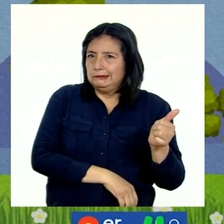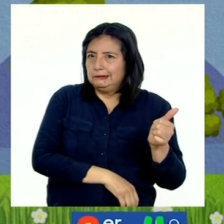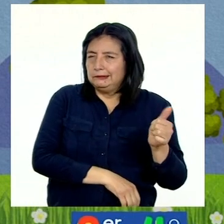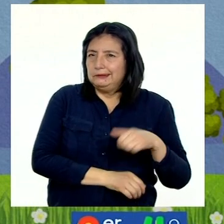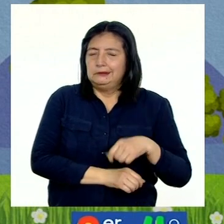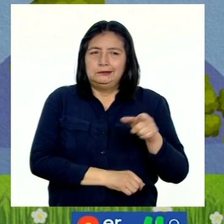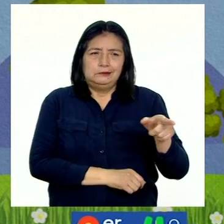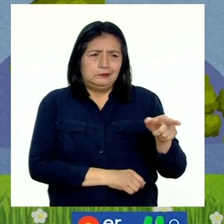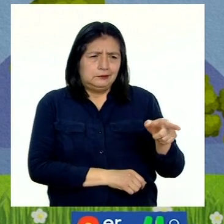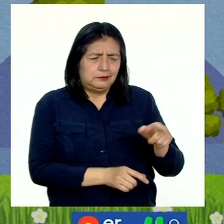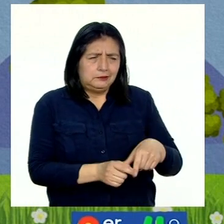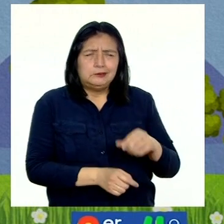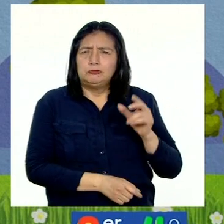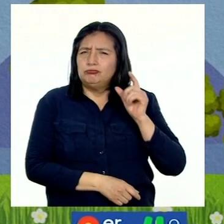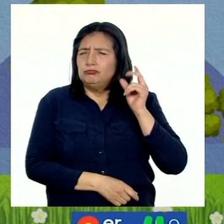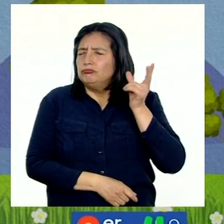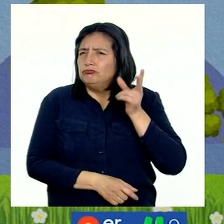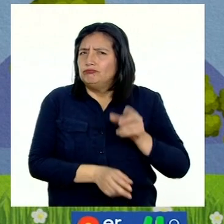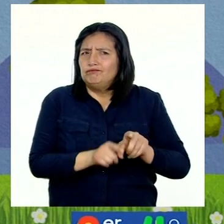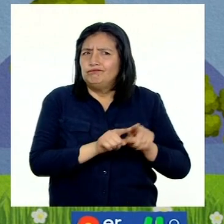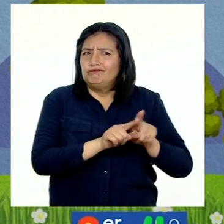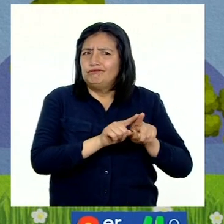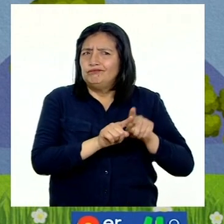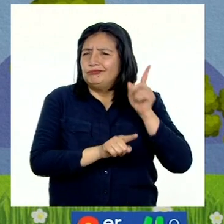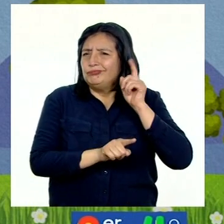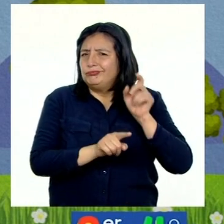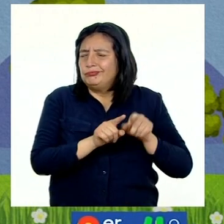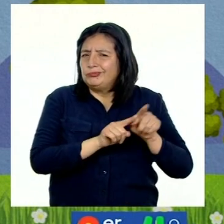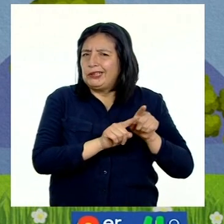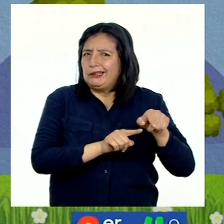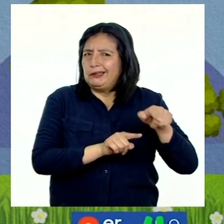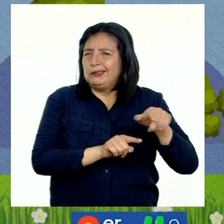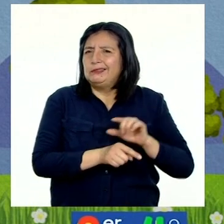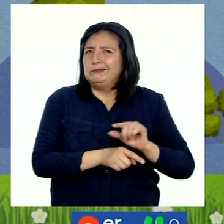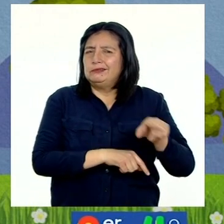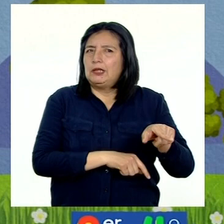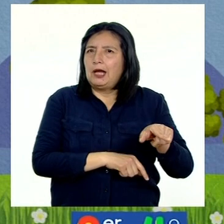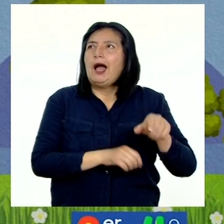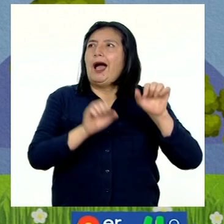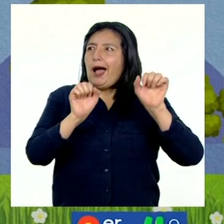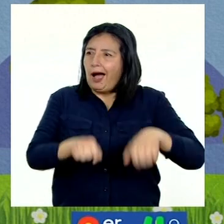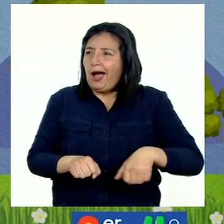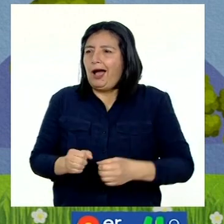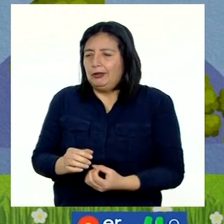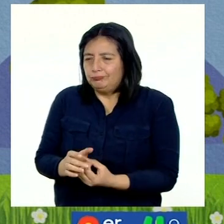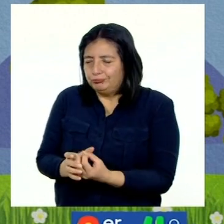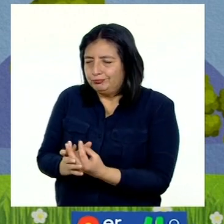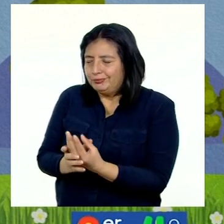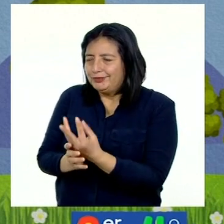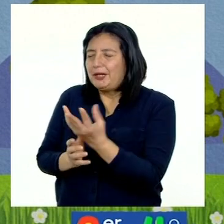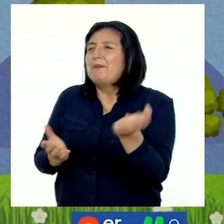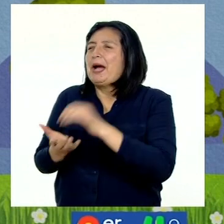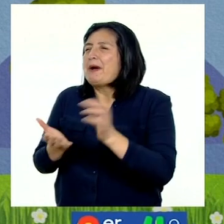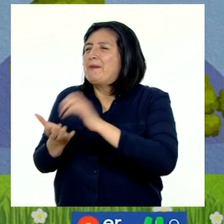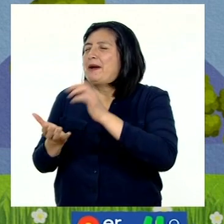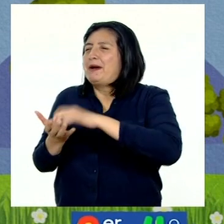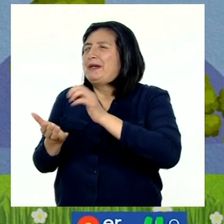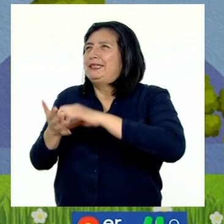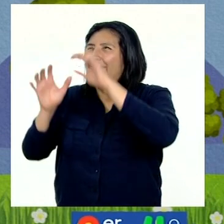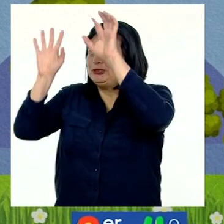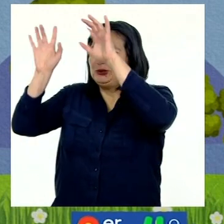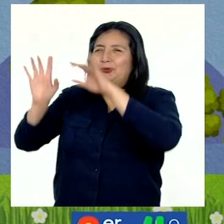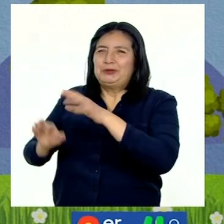si la población de grillos aumenta, es una seña que la cosecha se incrementará y habrá más